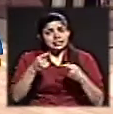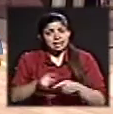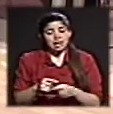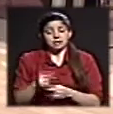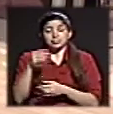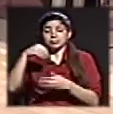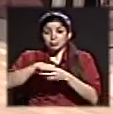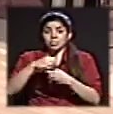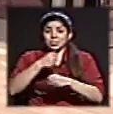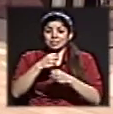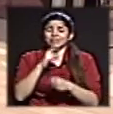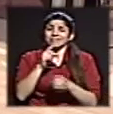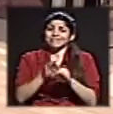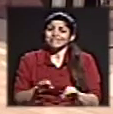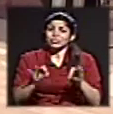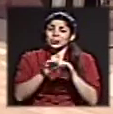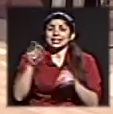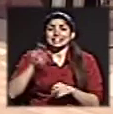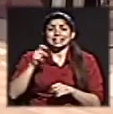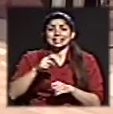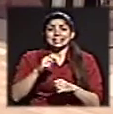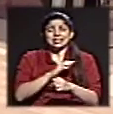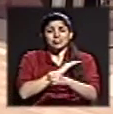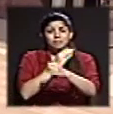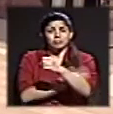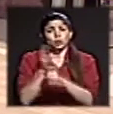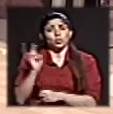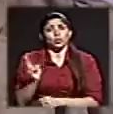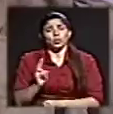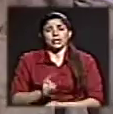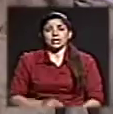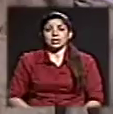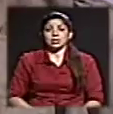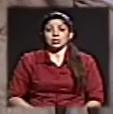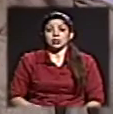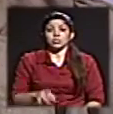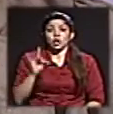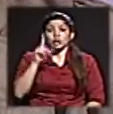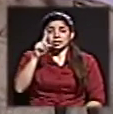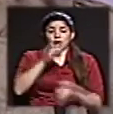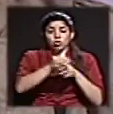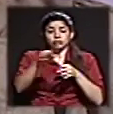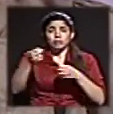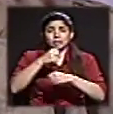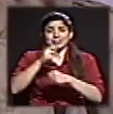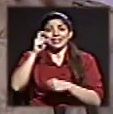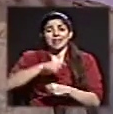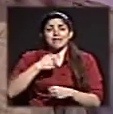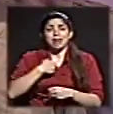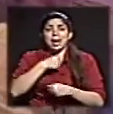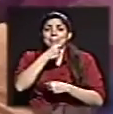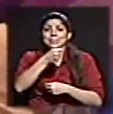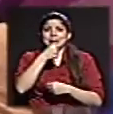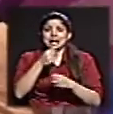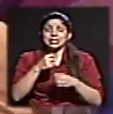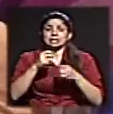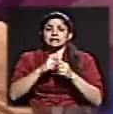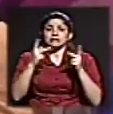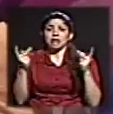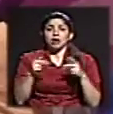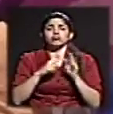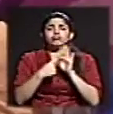parte municipal es importantísima, se necesita empoderamiento urgentemente. Las 81 municipalidades deben tener un medio de prensa escrito que salga cada